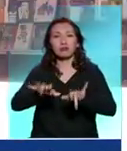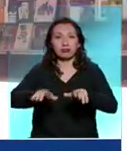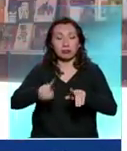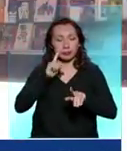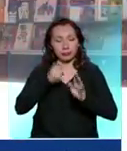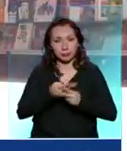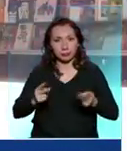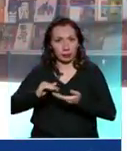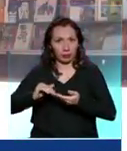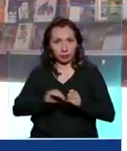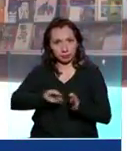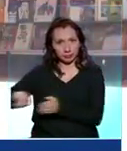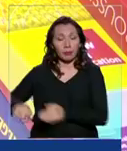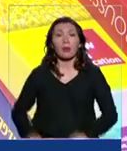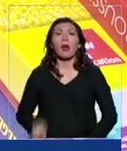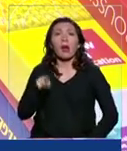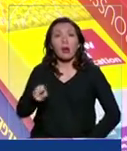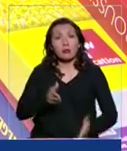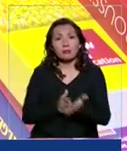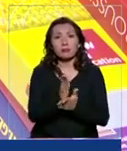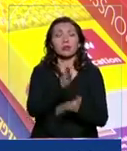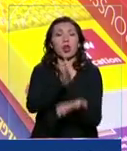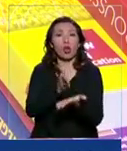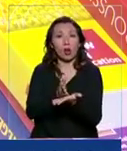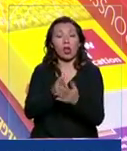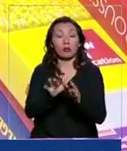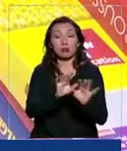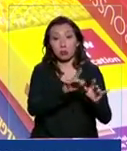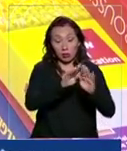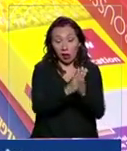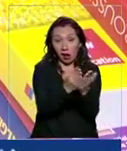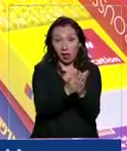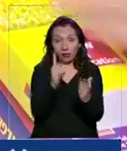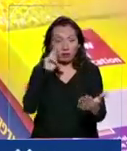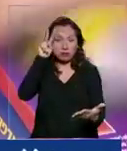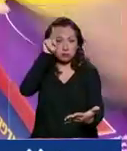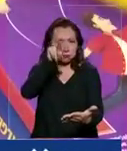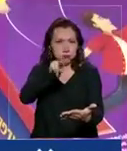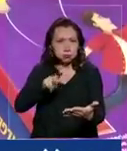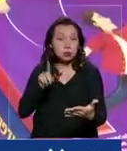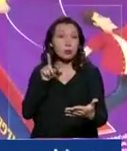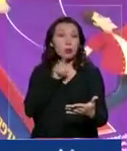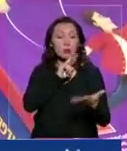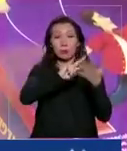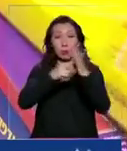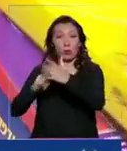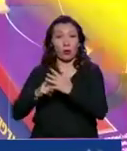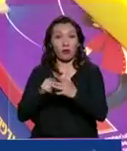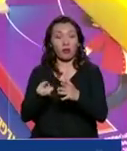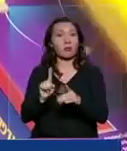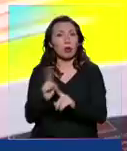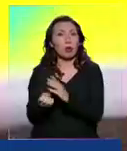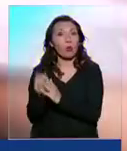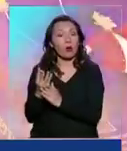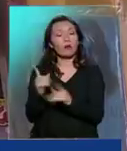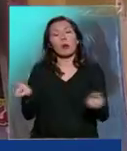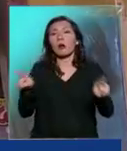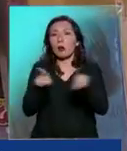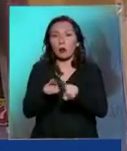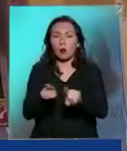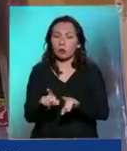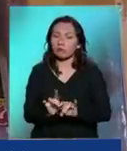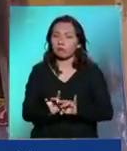Es la disputa que empaña el inicio de año escolar. Textos escolares en la mira. La última polémica, que no es nueva, pero